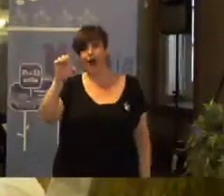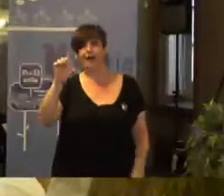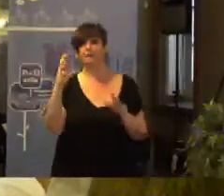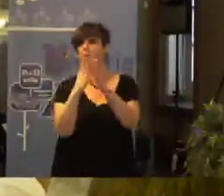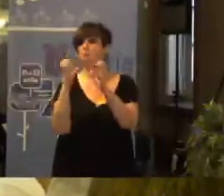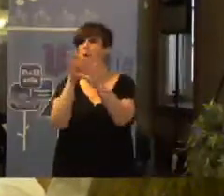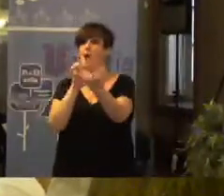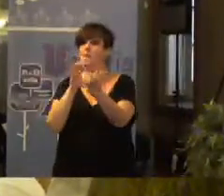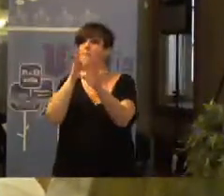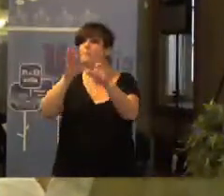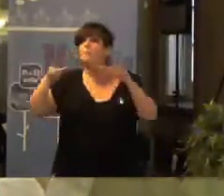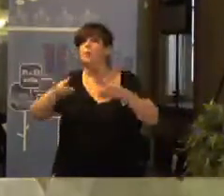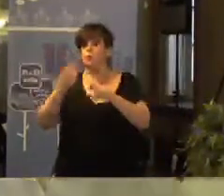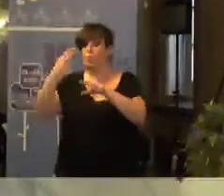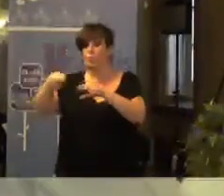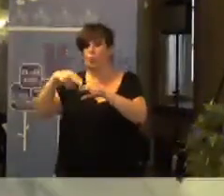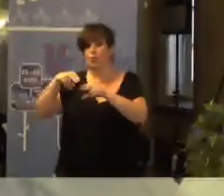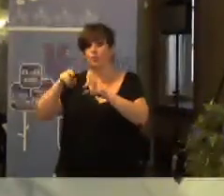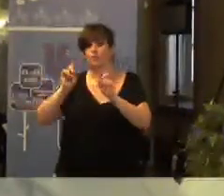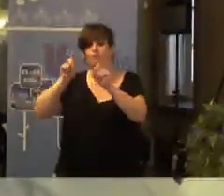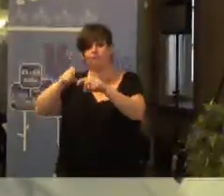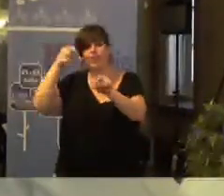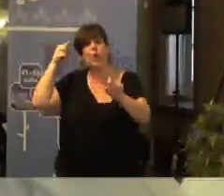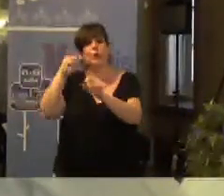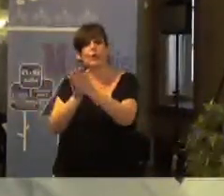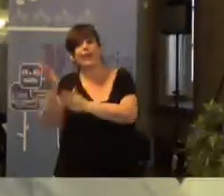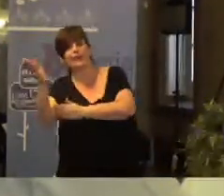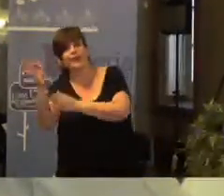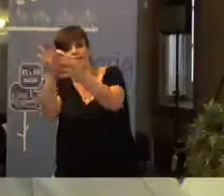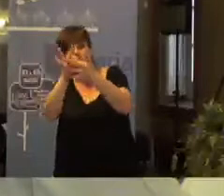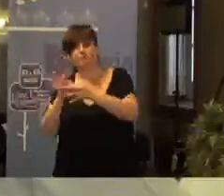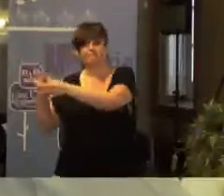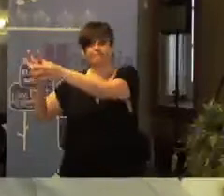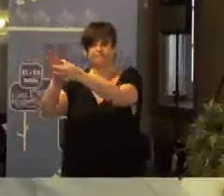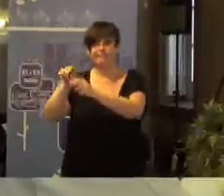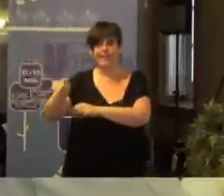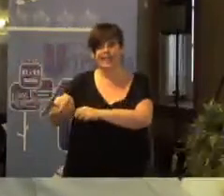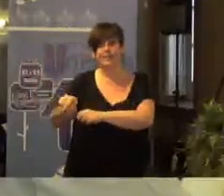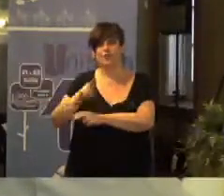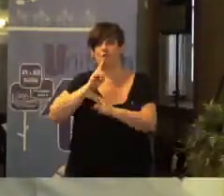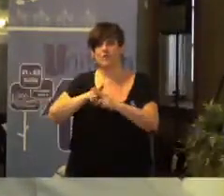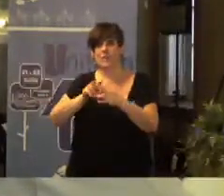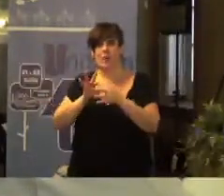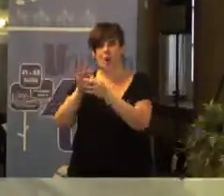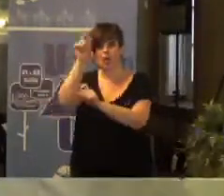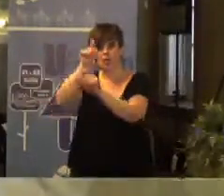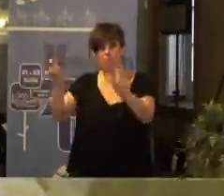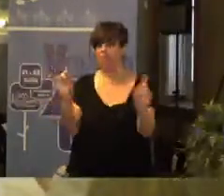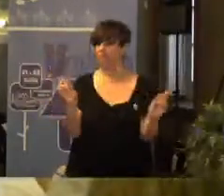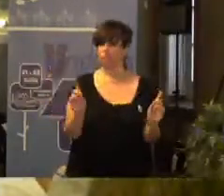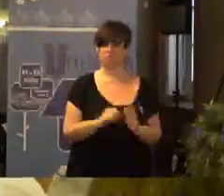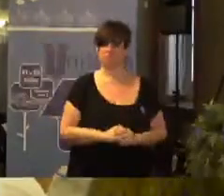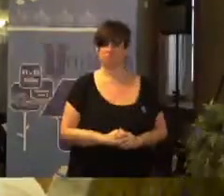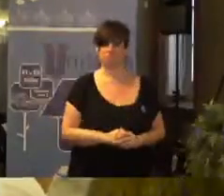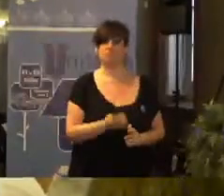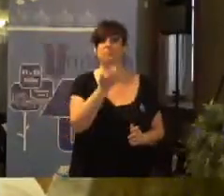de varios partidos políticos para facer unha alternativa conxunta, unitaria, pero eso non é unidade popular. E se eu defendo que onde